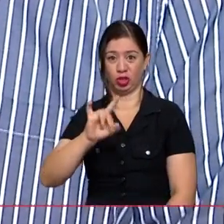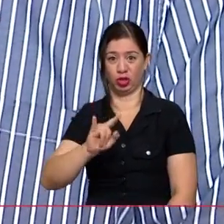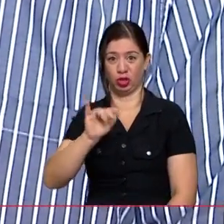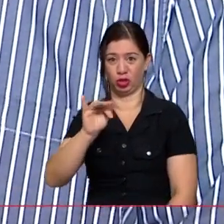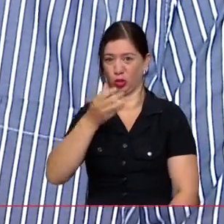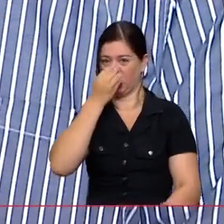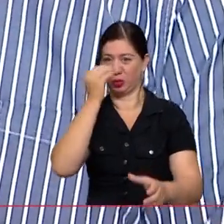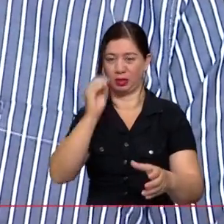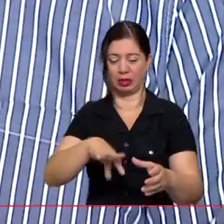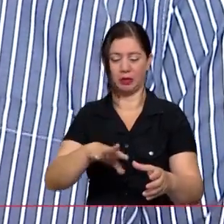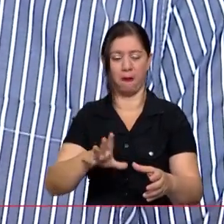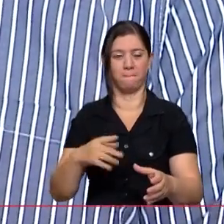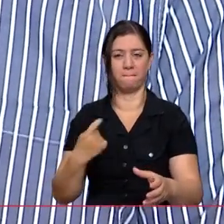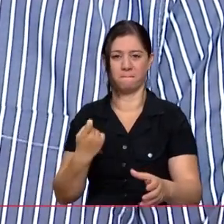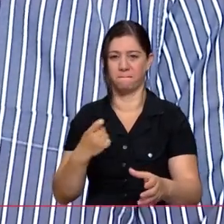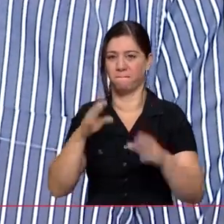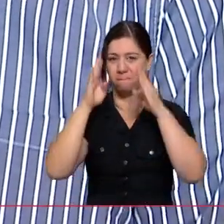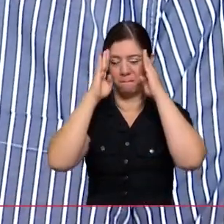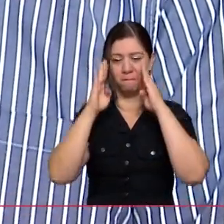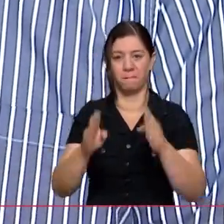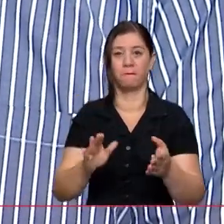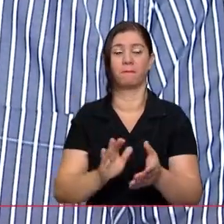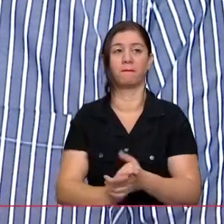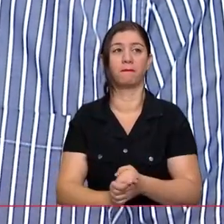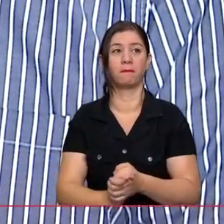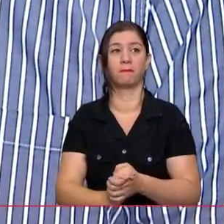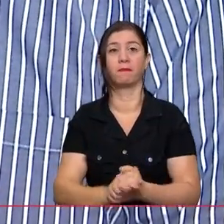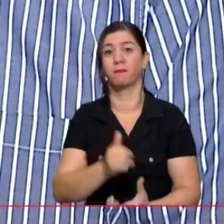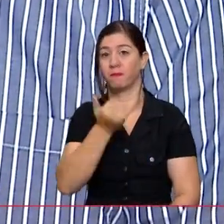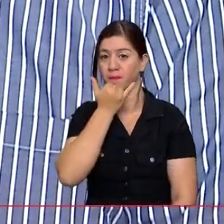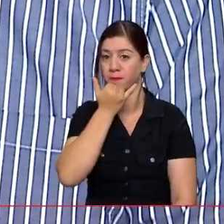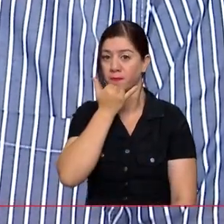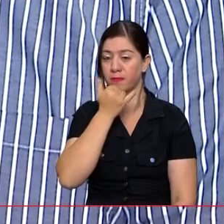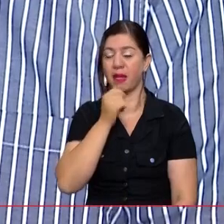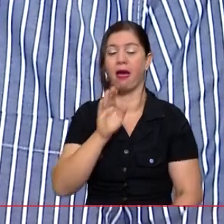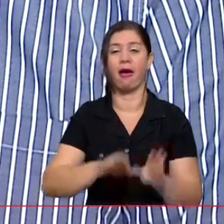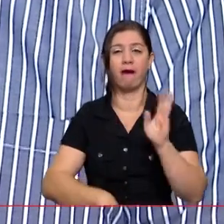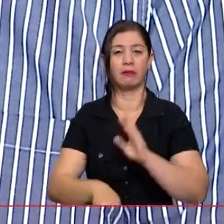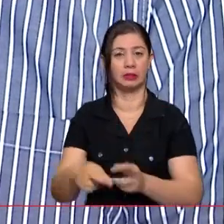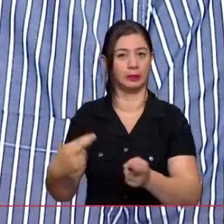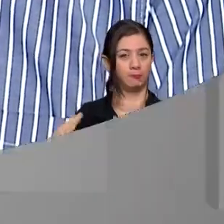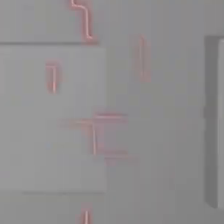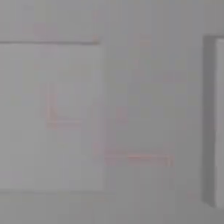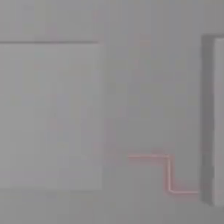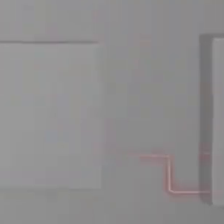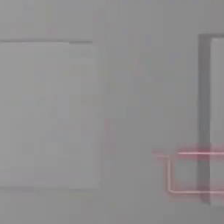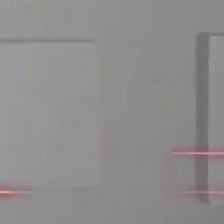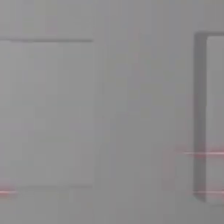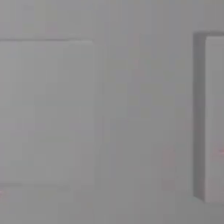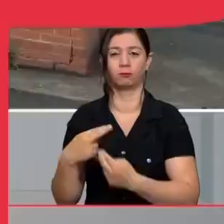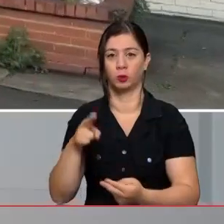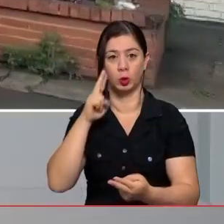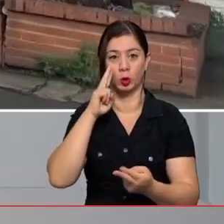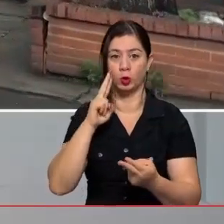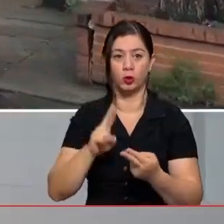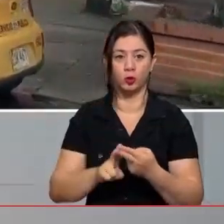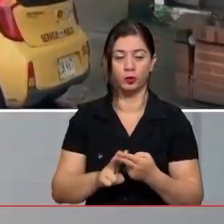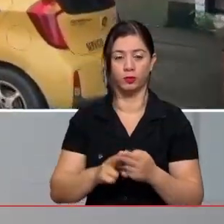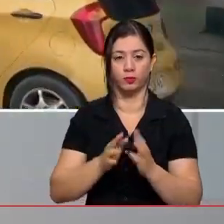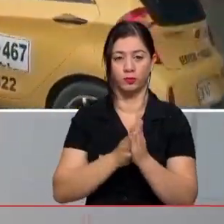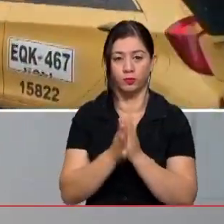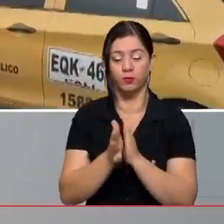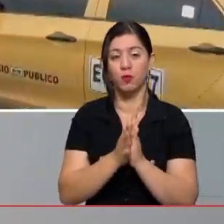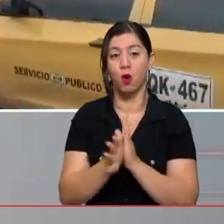no le pone mucho cuidado a esa dinámica. Pues resulta que hay formas irresponsables de quienes no conocen esa información